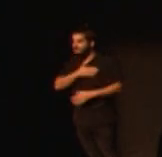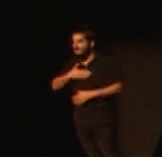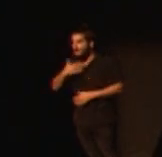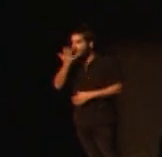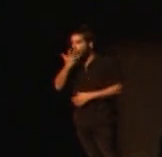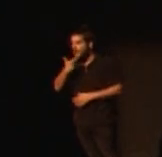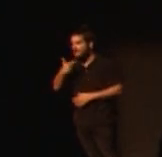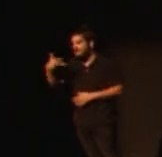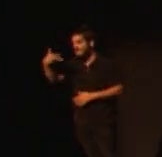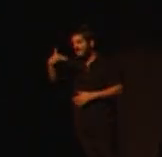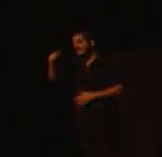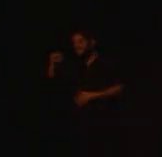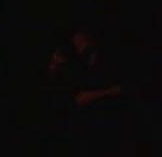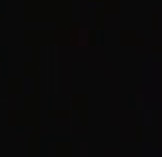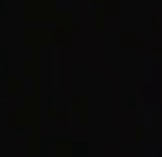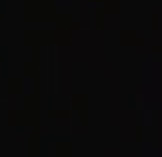de Charles.